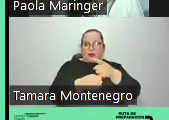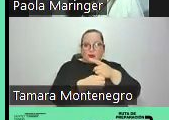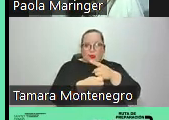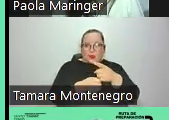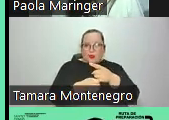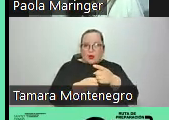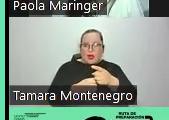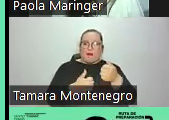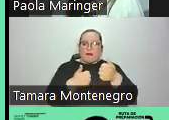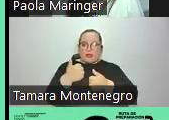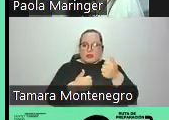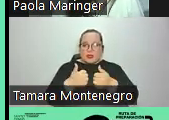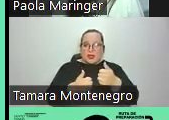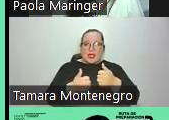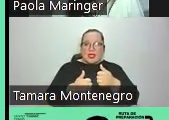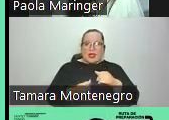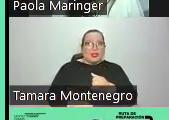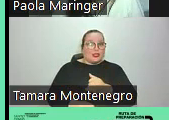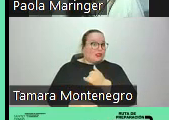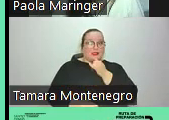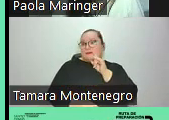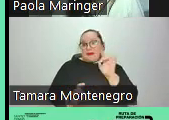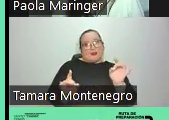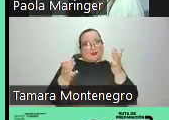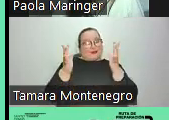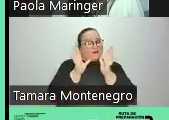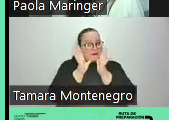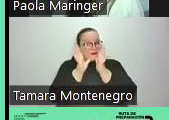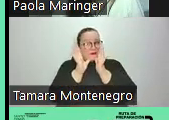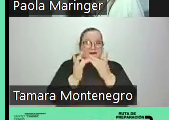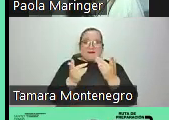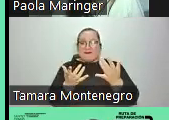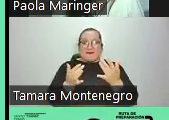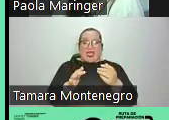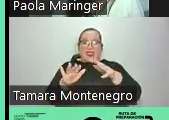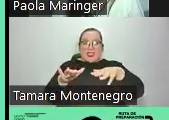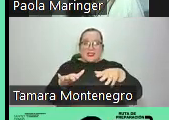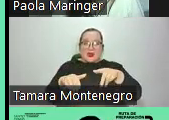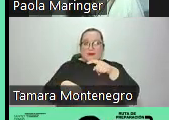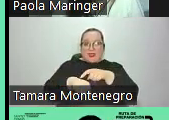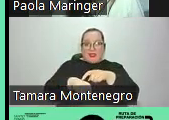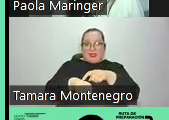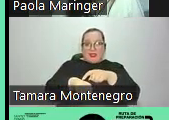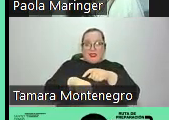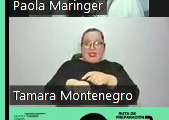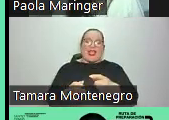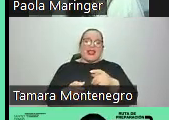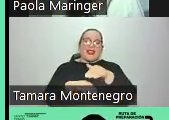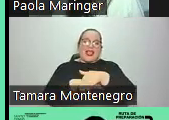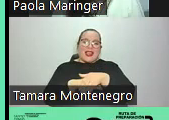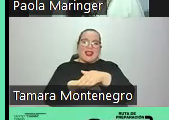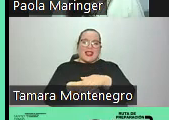hacer. Esta vez no sabemos a quién nos trae la sorpresa. A partir de las 19 horas, donde aprenderemos las estrategias para